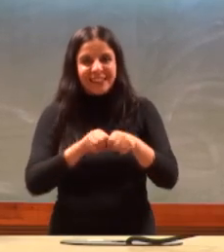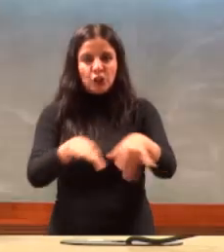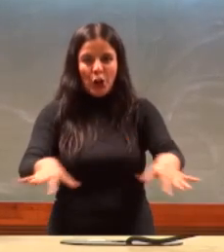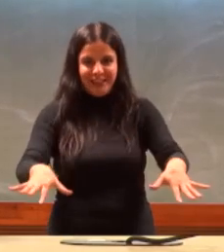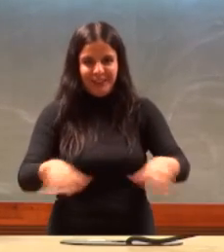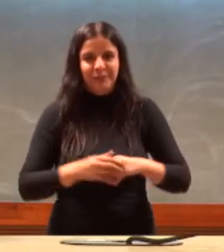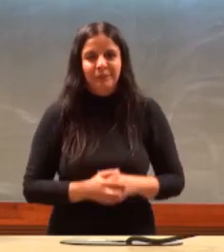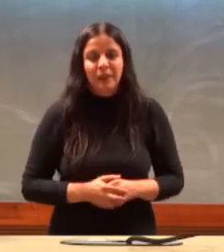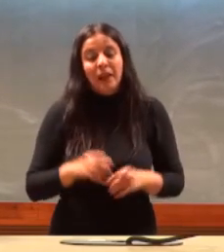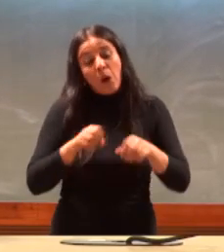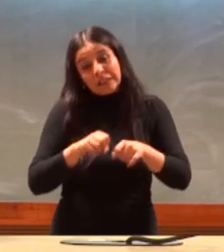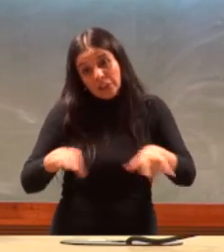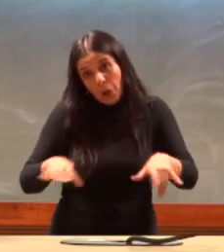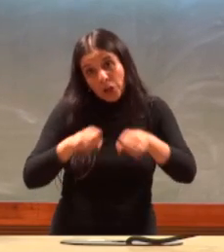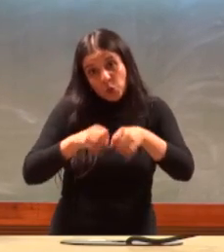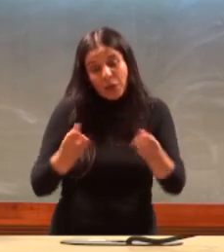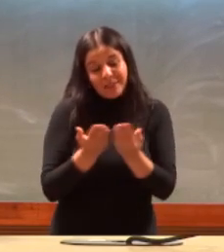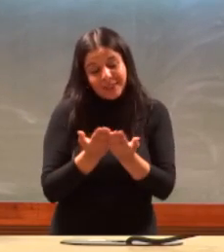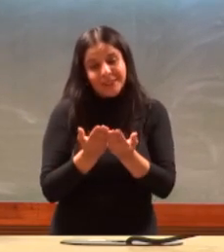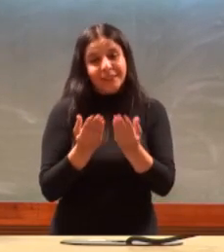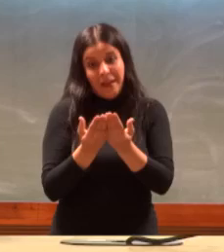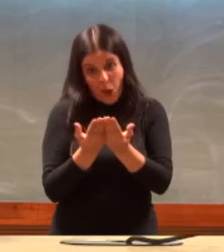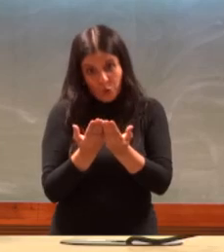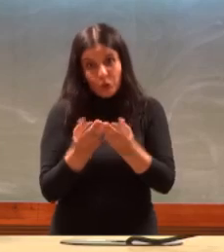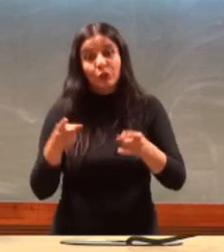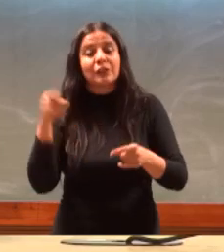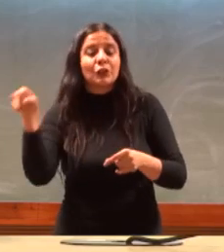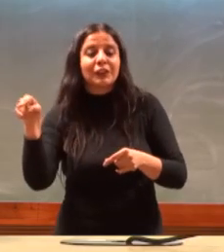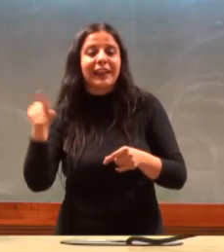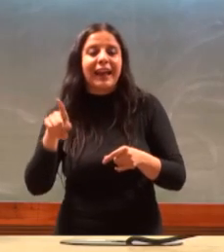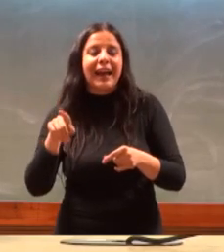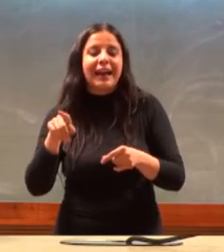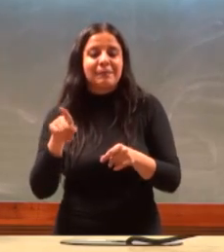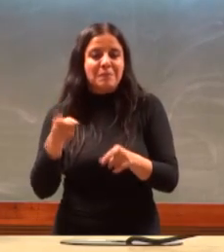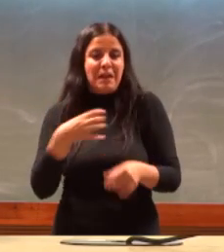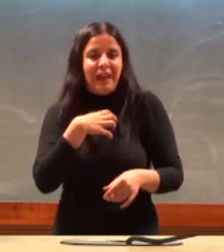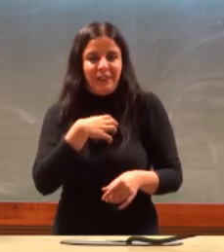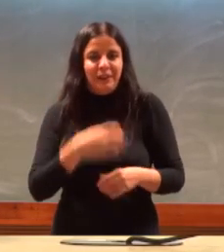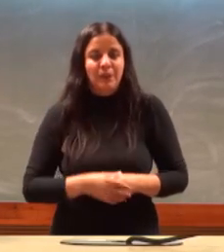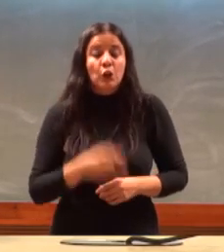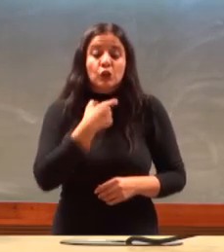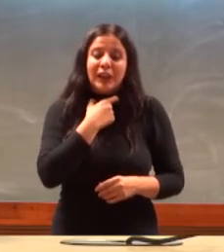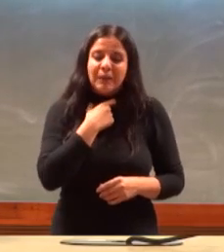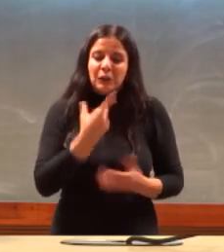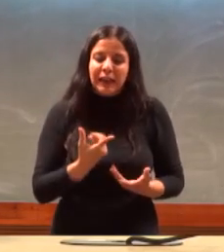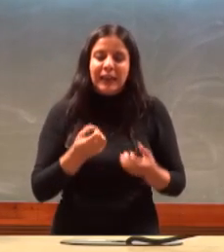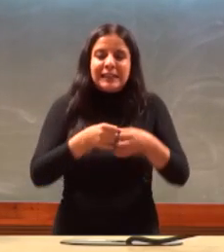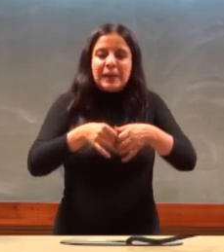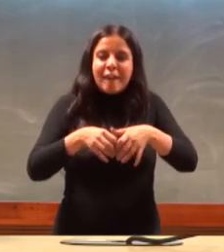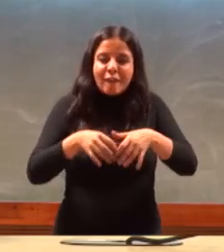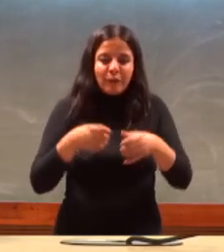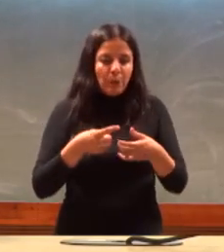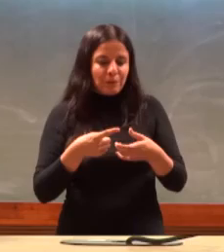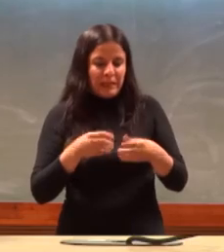también quemos importante que en extensión se produzcan materiales es decir que la permanencia o el efecto de la extensión también se prolonga en el tiempo o